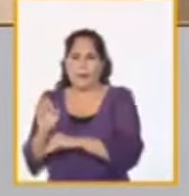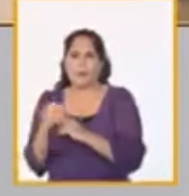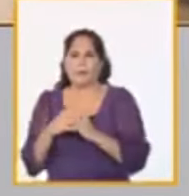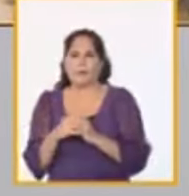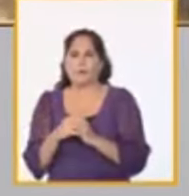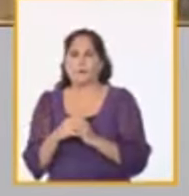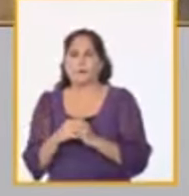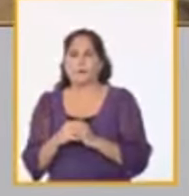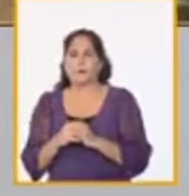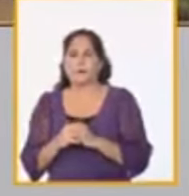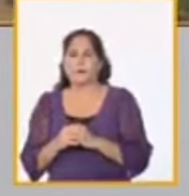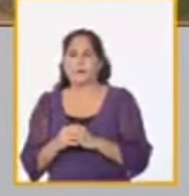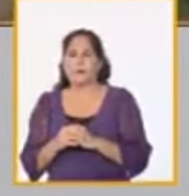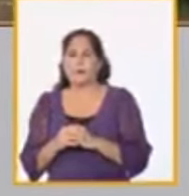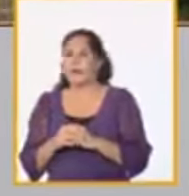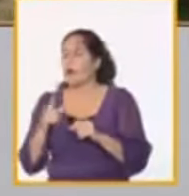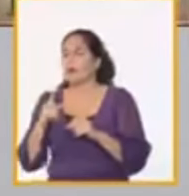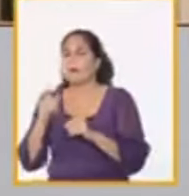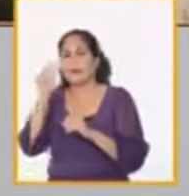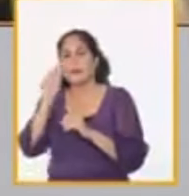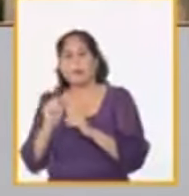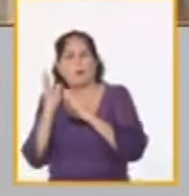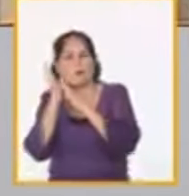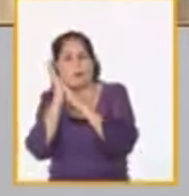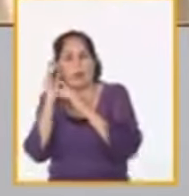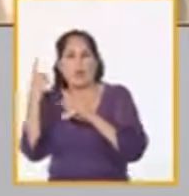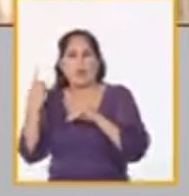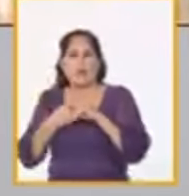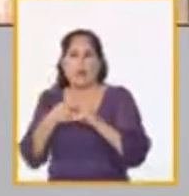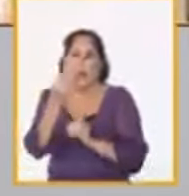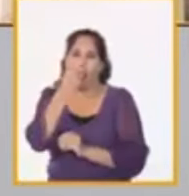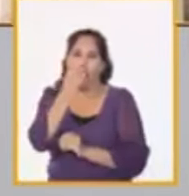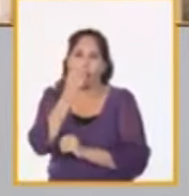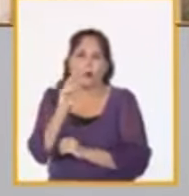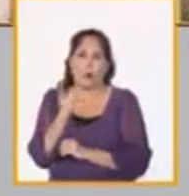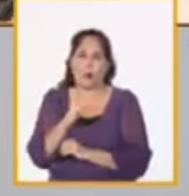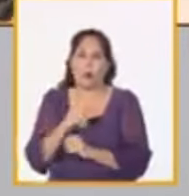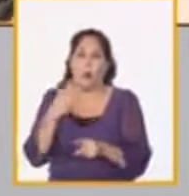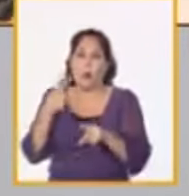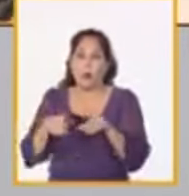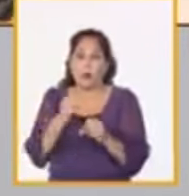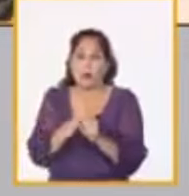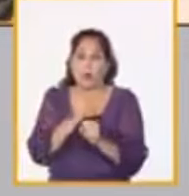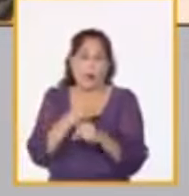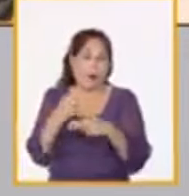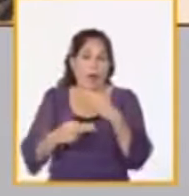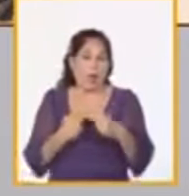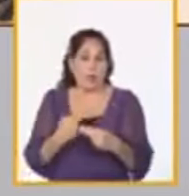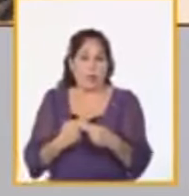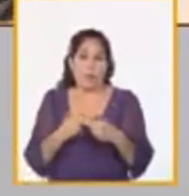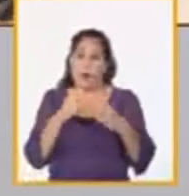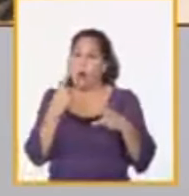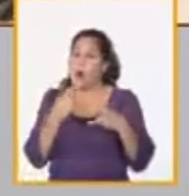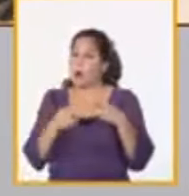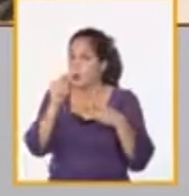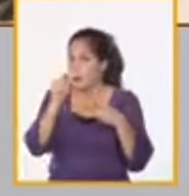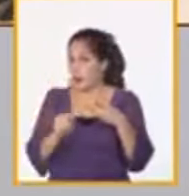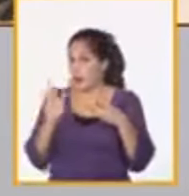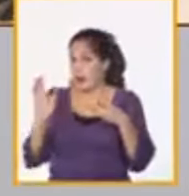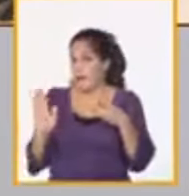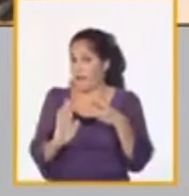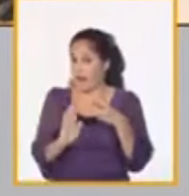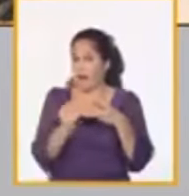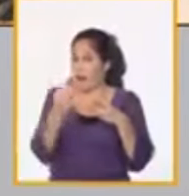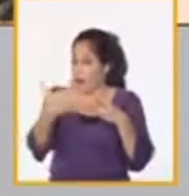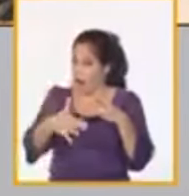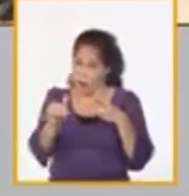de el hospedaje y la alimentación, y los trabajos que se realizan con terceros, que también ha crecido el precio.